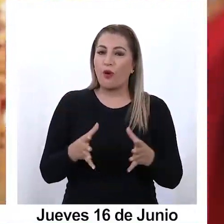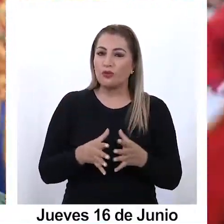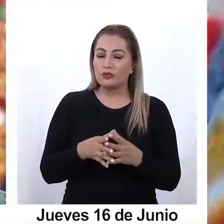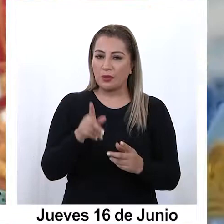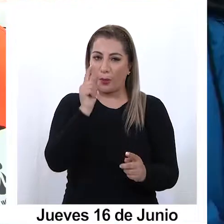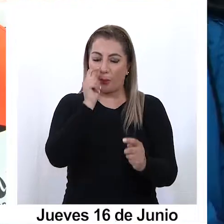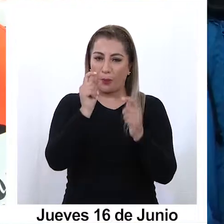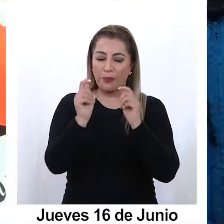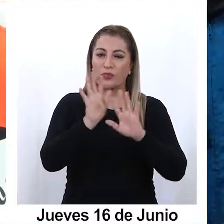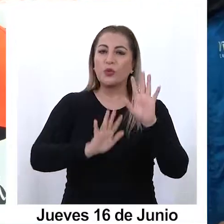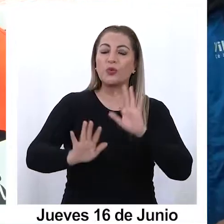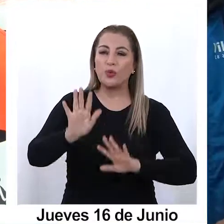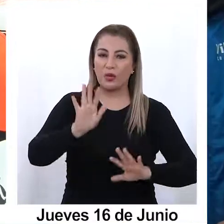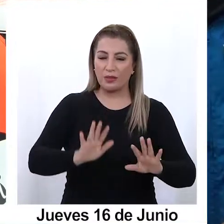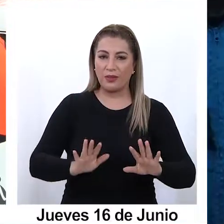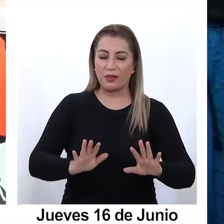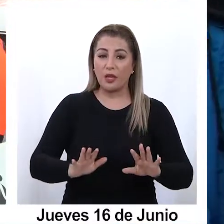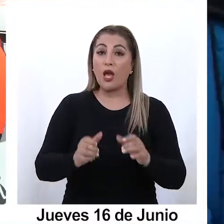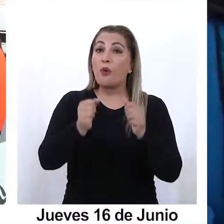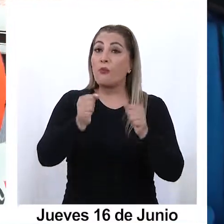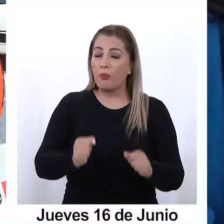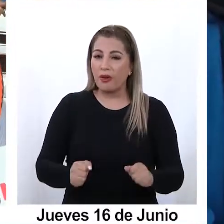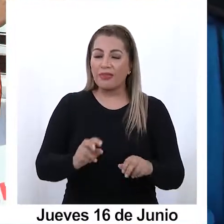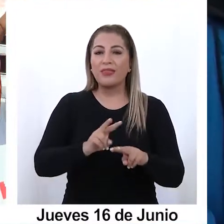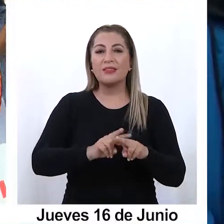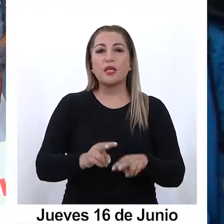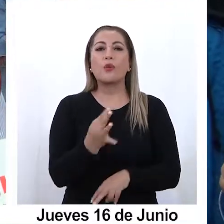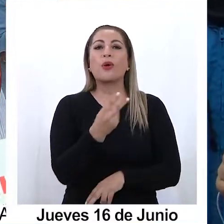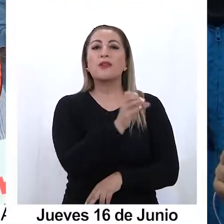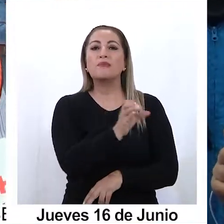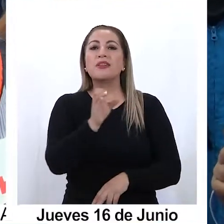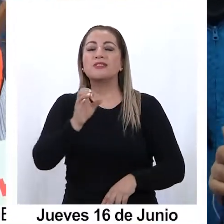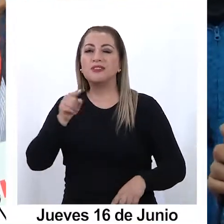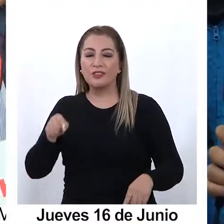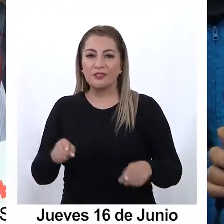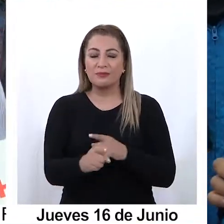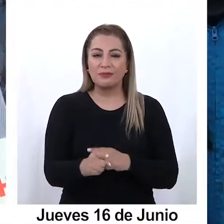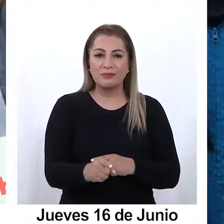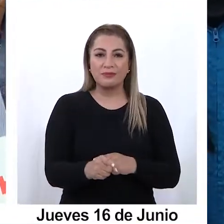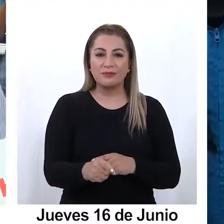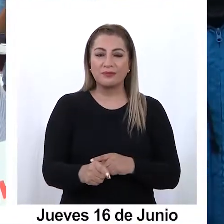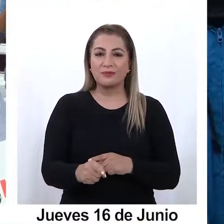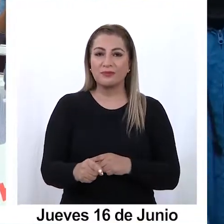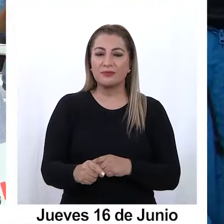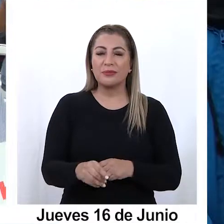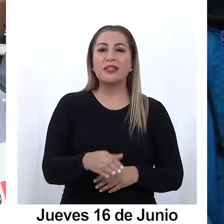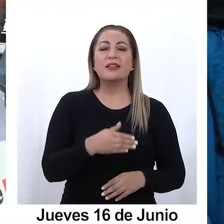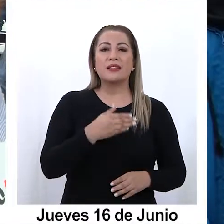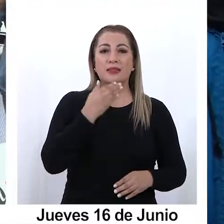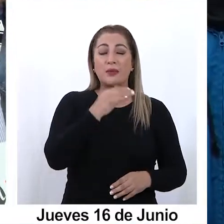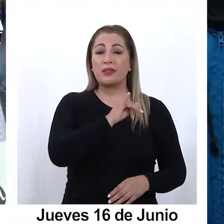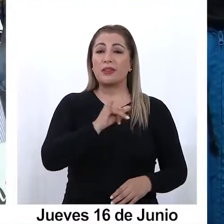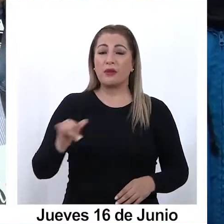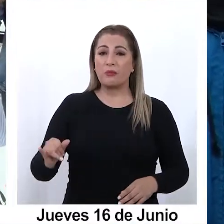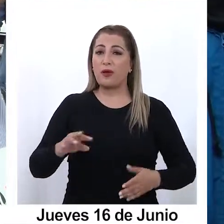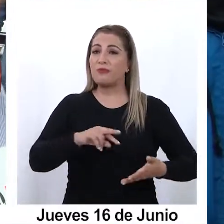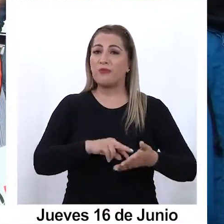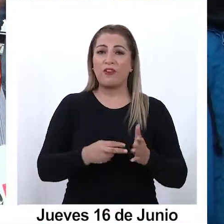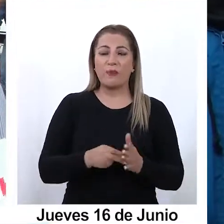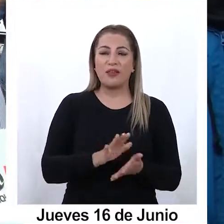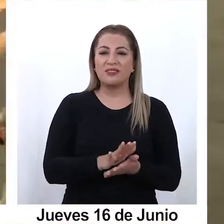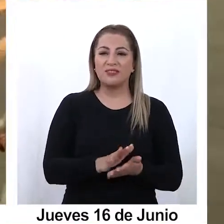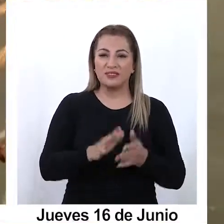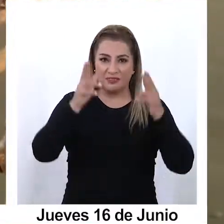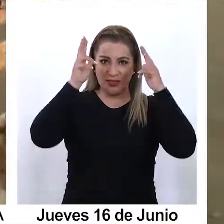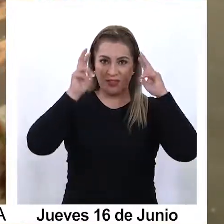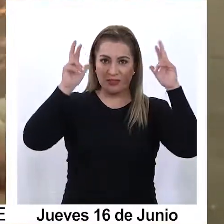atención a justamente cuáles son las capacidades que realmente podemos tener para absorber las consecuencias que va a tener una